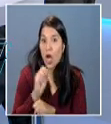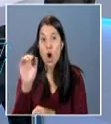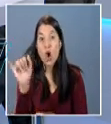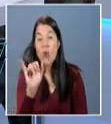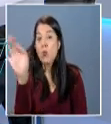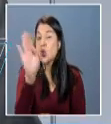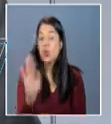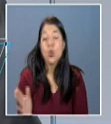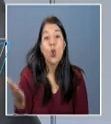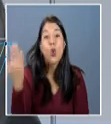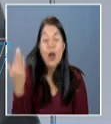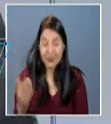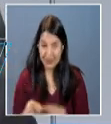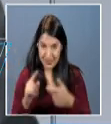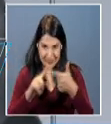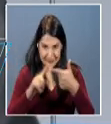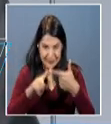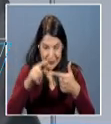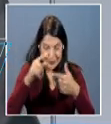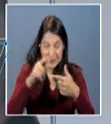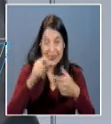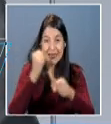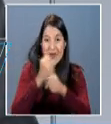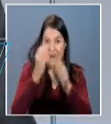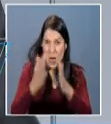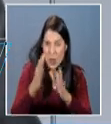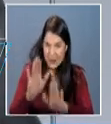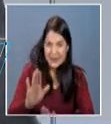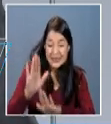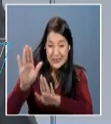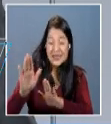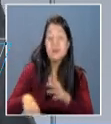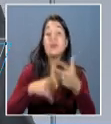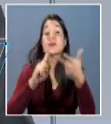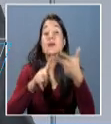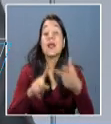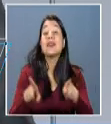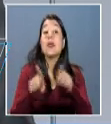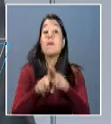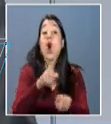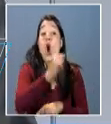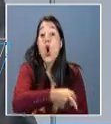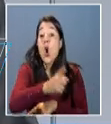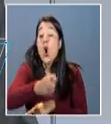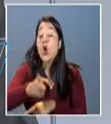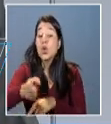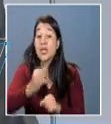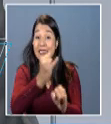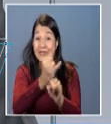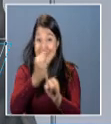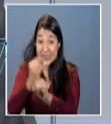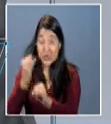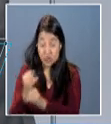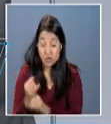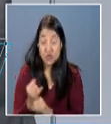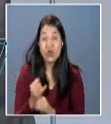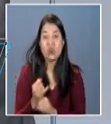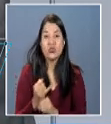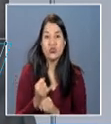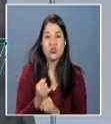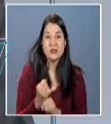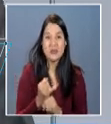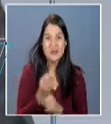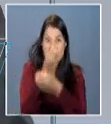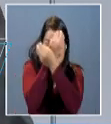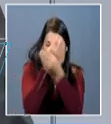tercer lugar, declarar de emergencia nacional el tema de seguridad. Es decir, ordenar a las instituciones del Estado una acción muy fuerte sobre todas